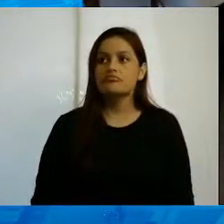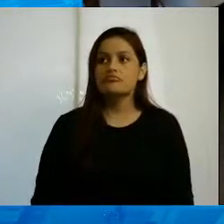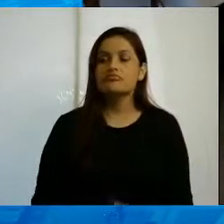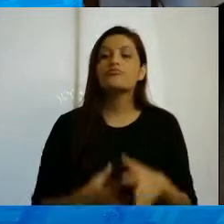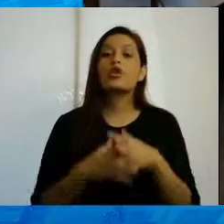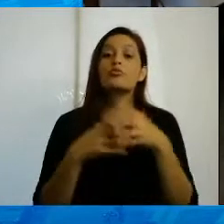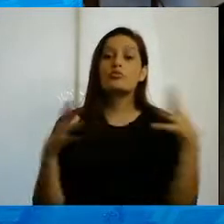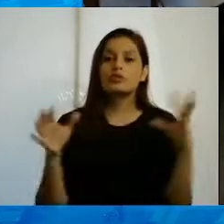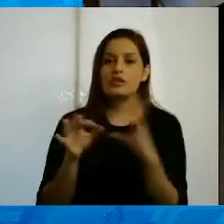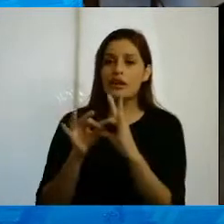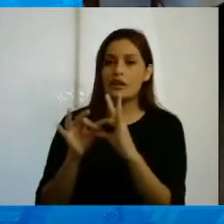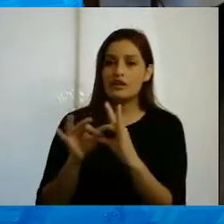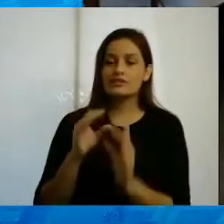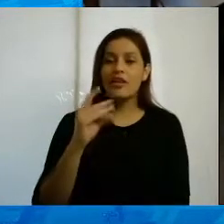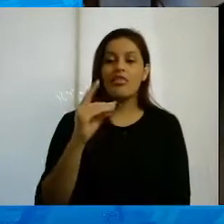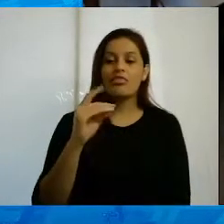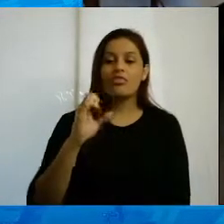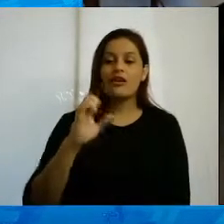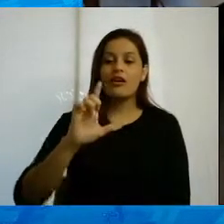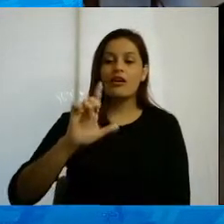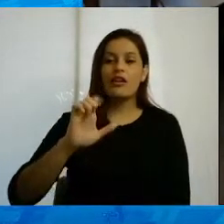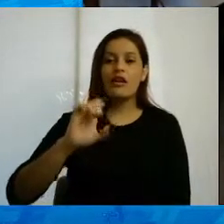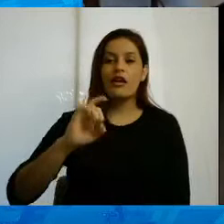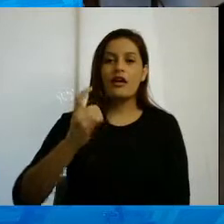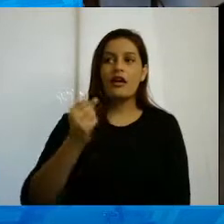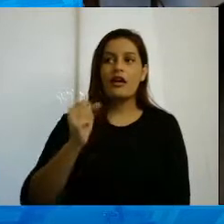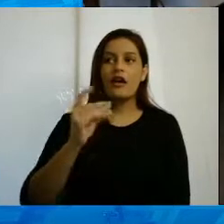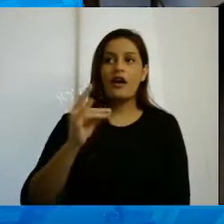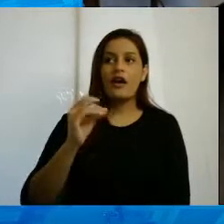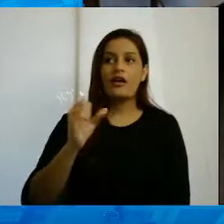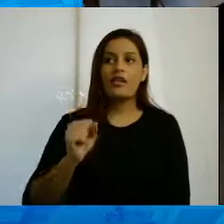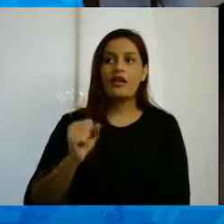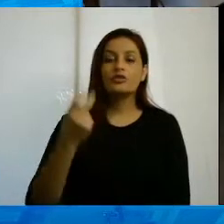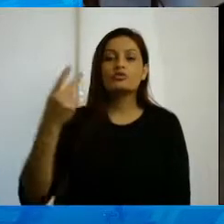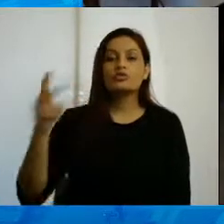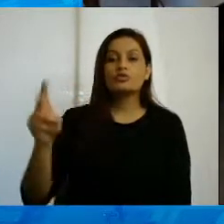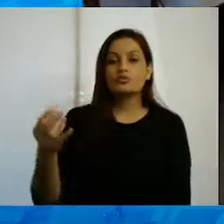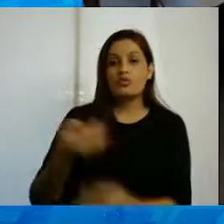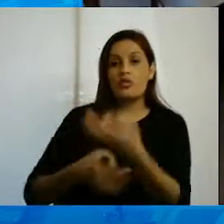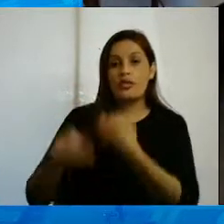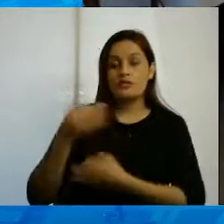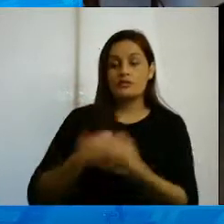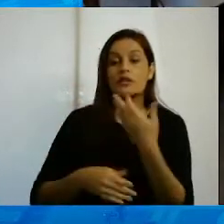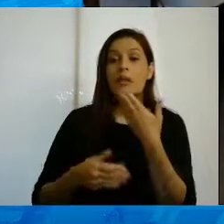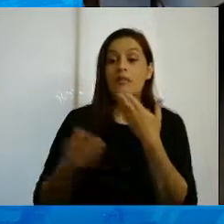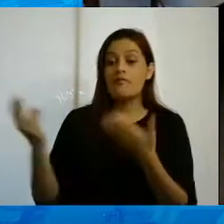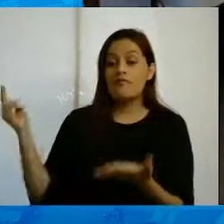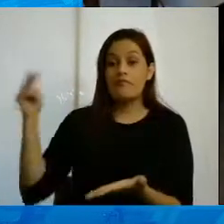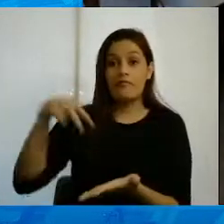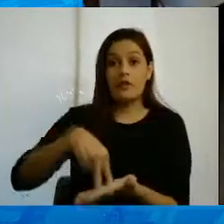Muchas gracias, delegada, por sus palabras, por su presencia también en este consejo.